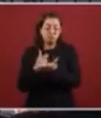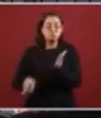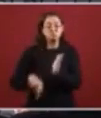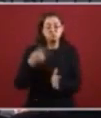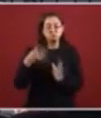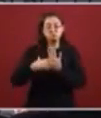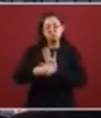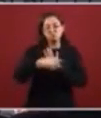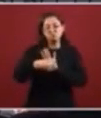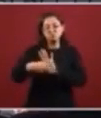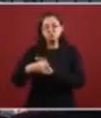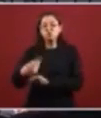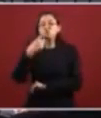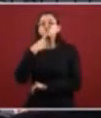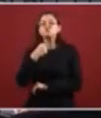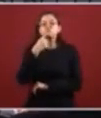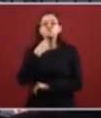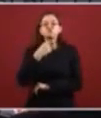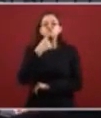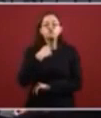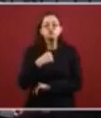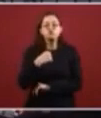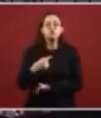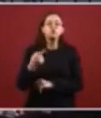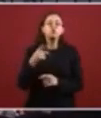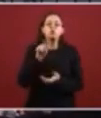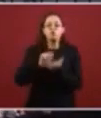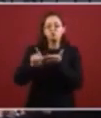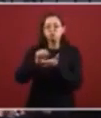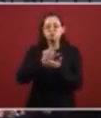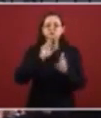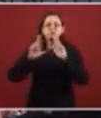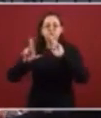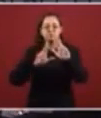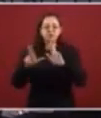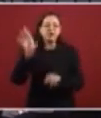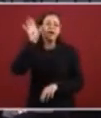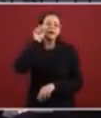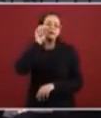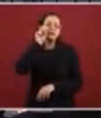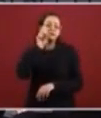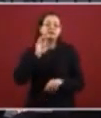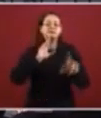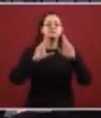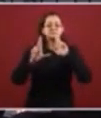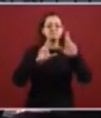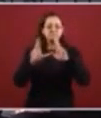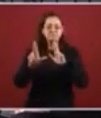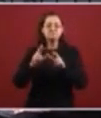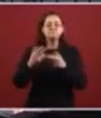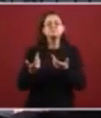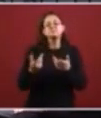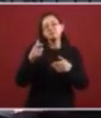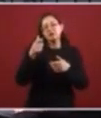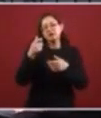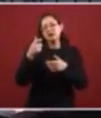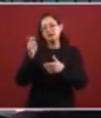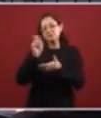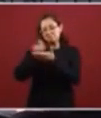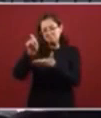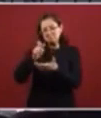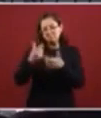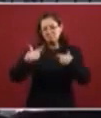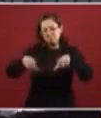la rebanada roja son los tweets respondidos y la rebanada naranja corresponde a los tweets citados siguiente por